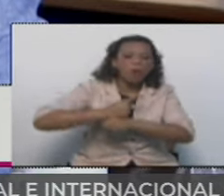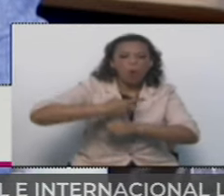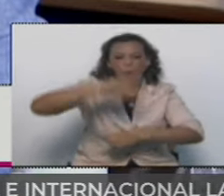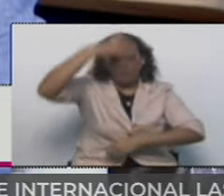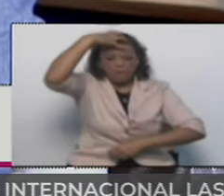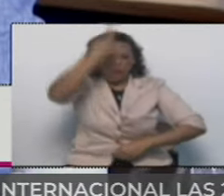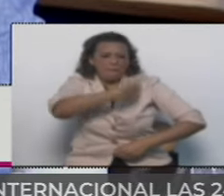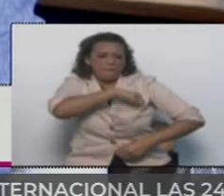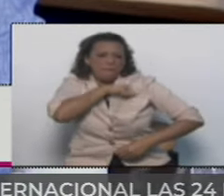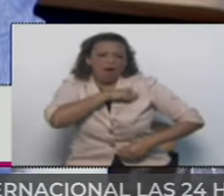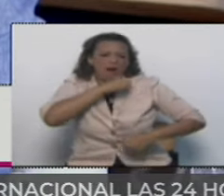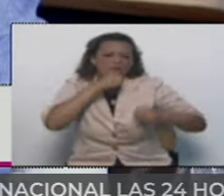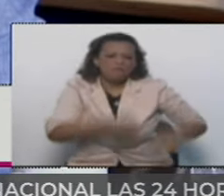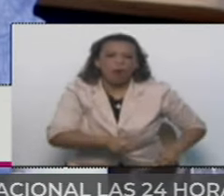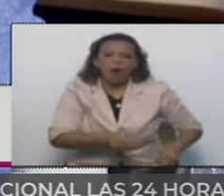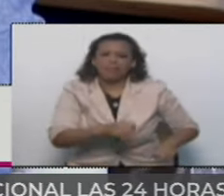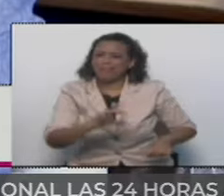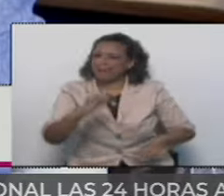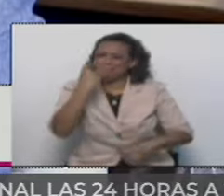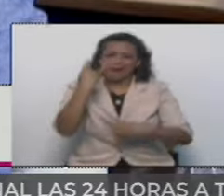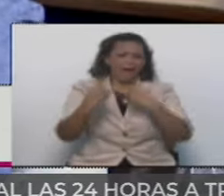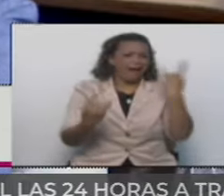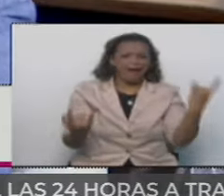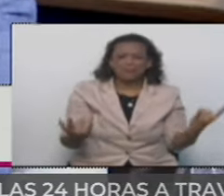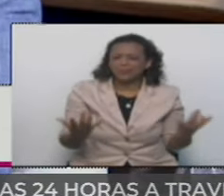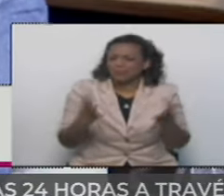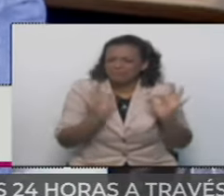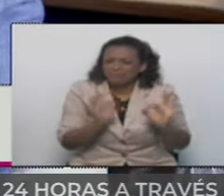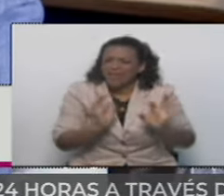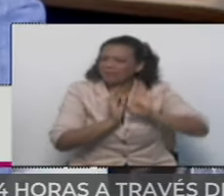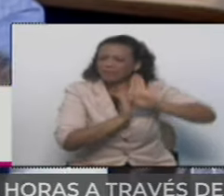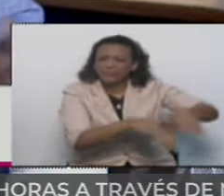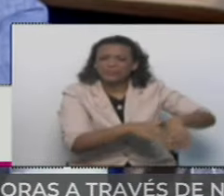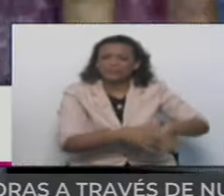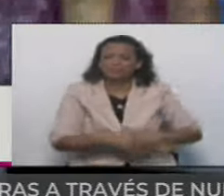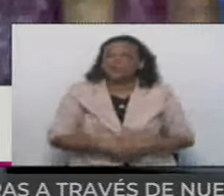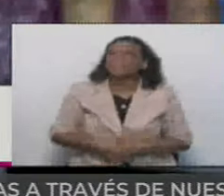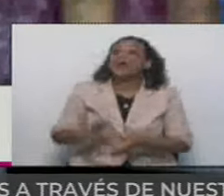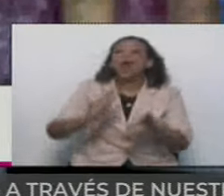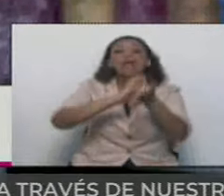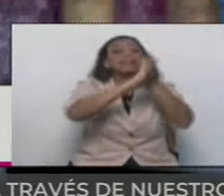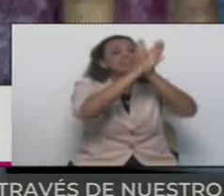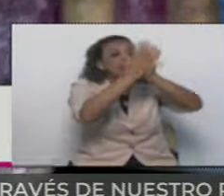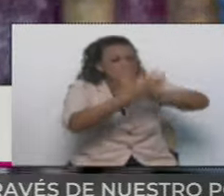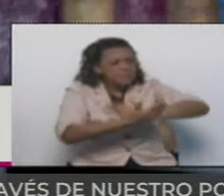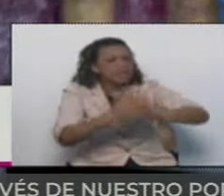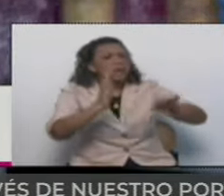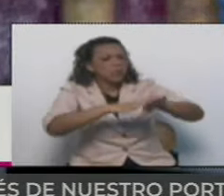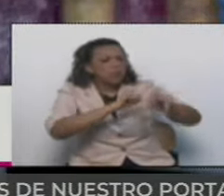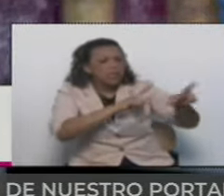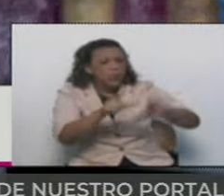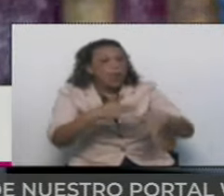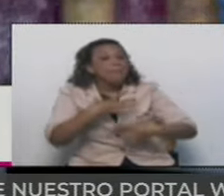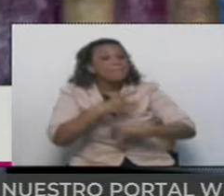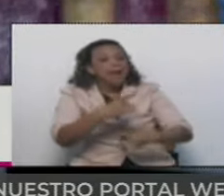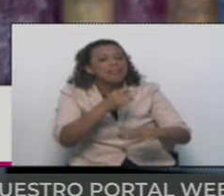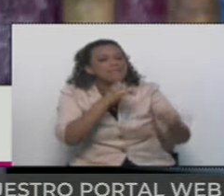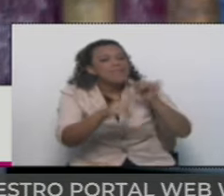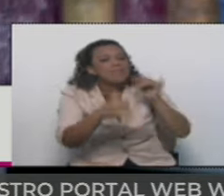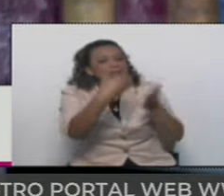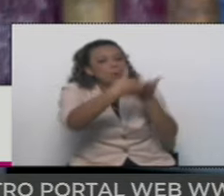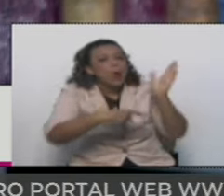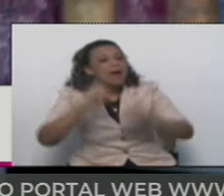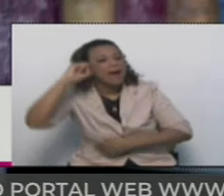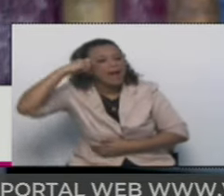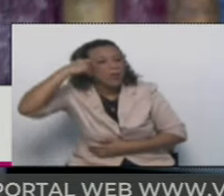de los chantajes, del engaño y del imperialismo. Ya para cerrar, presidente, traje una noticia que me parecía importante recordar